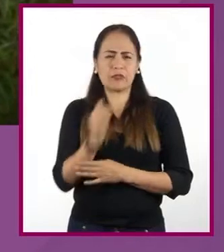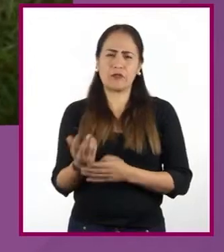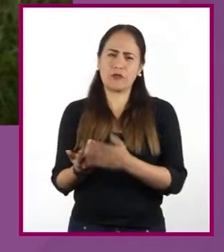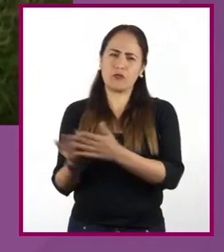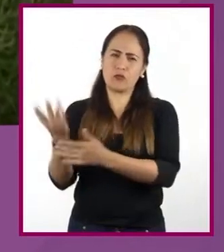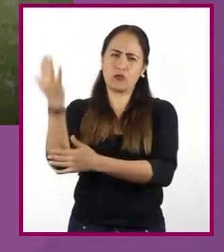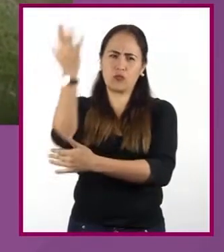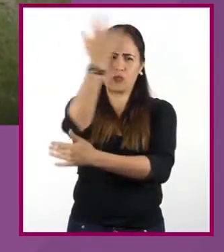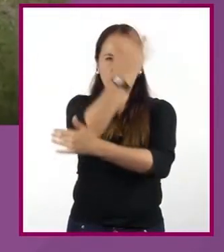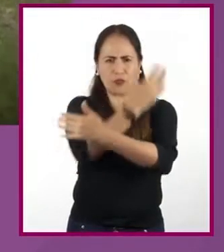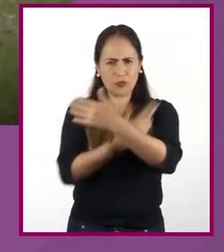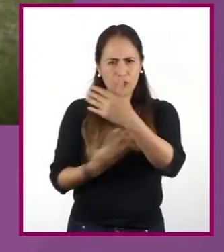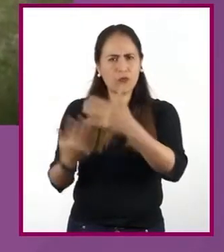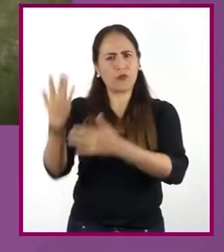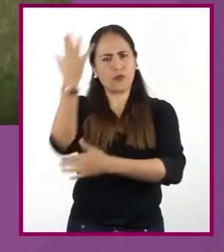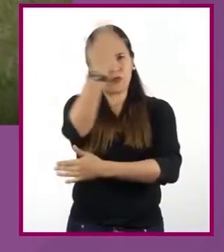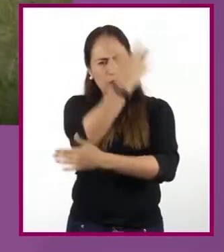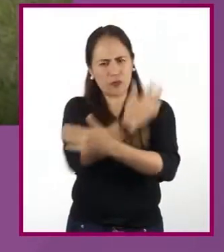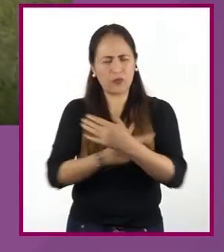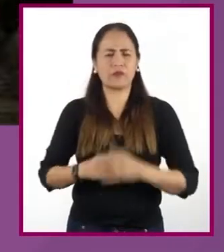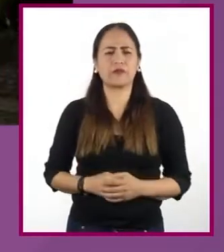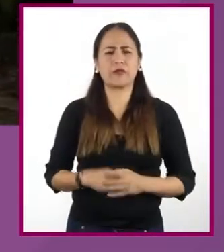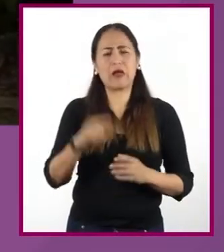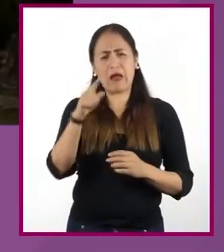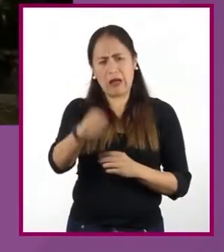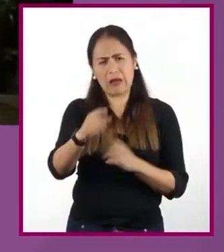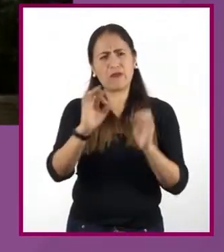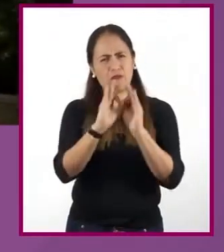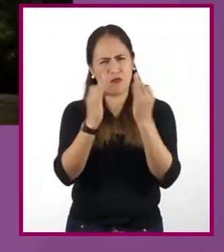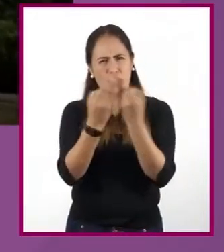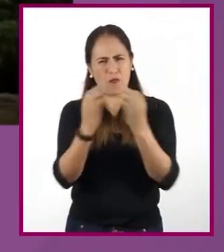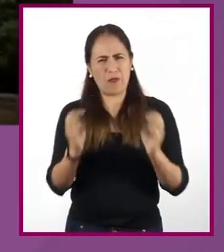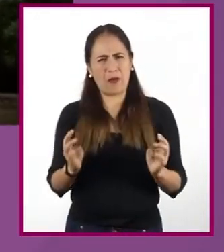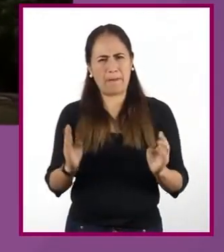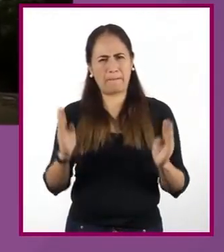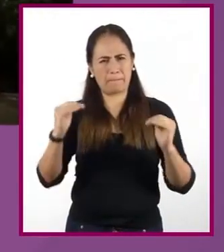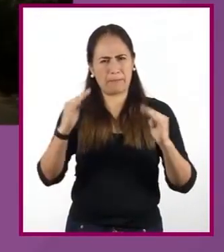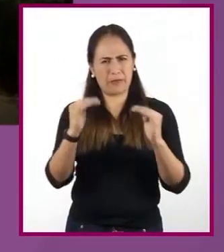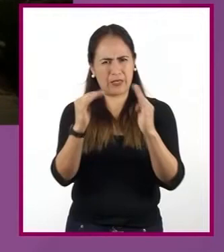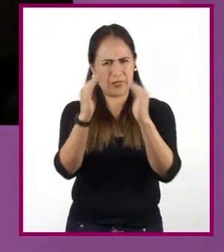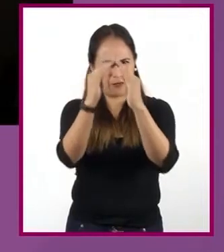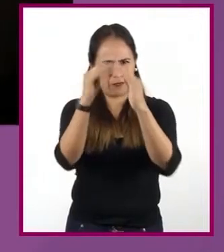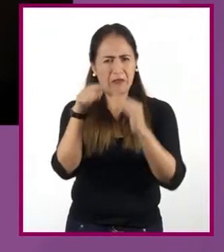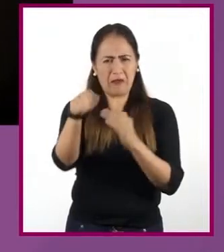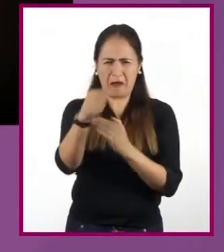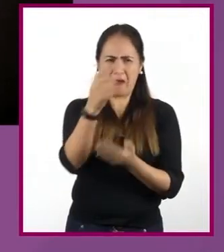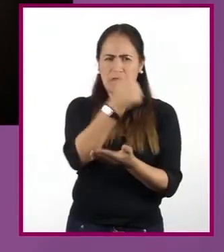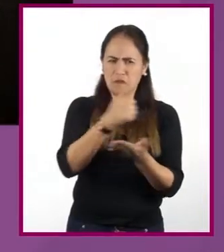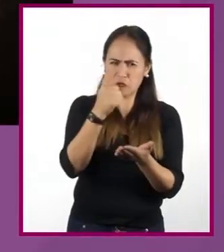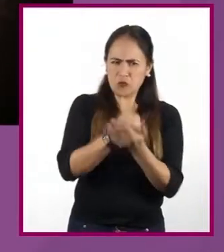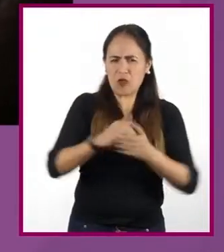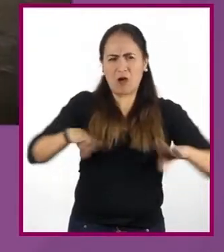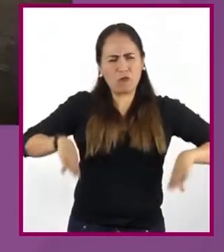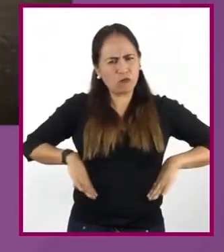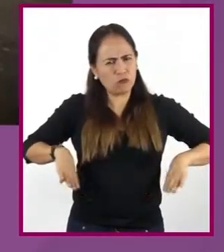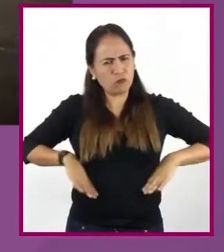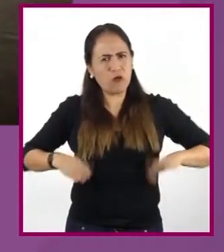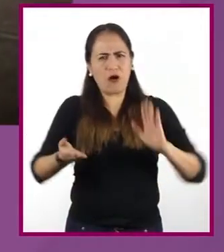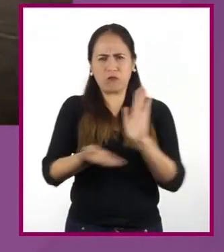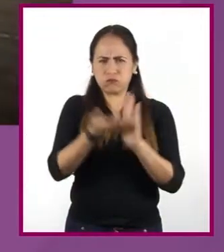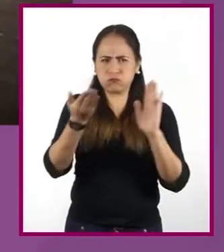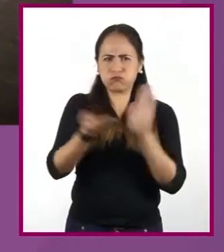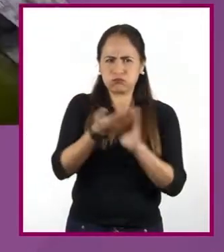Las estructuras piramidales representan, por tanto, un urbanismo muy particular de características celestes